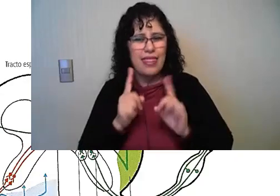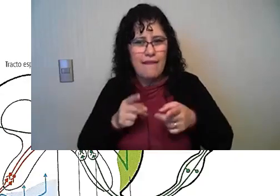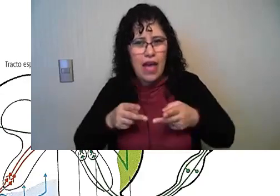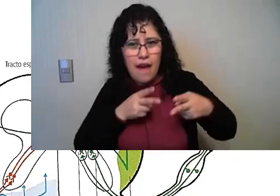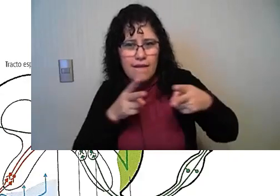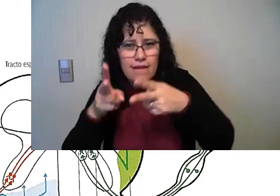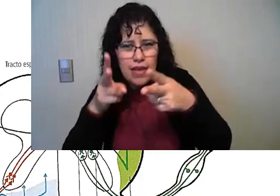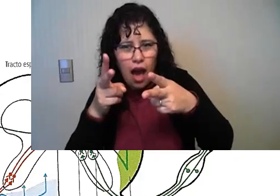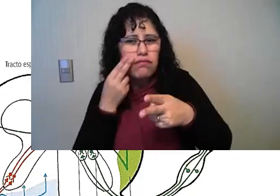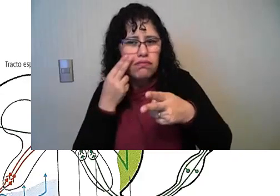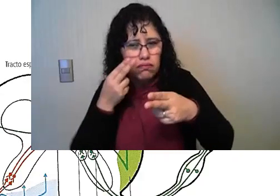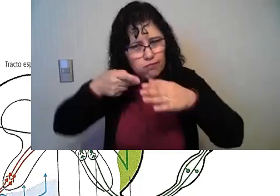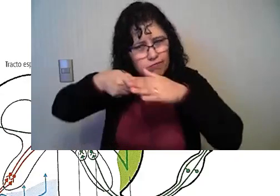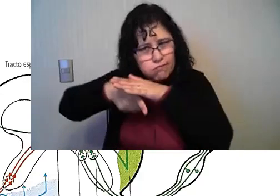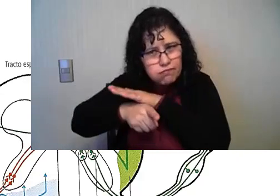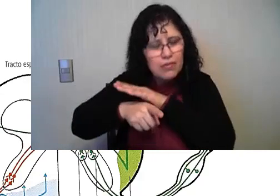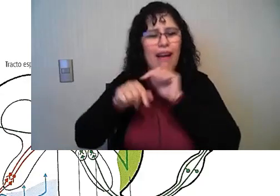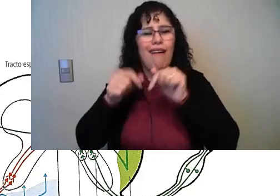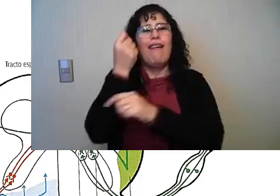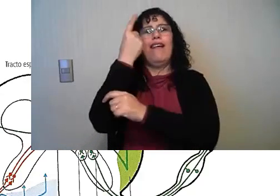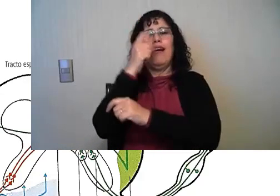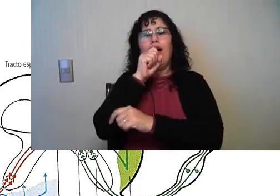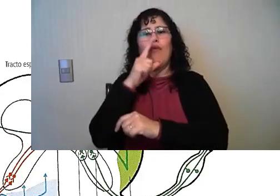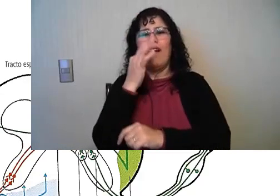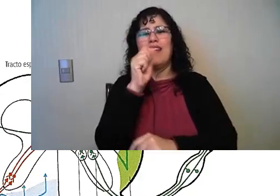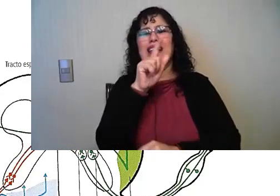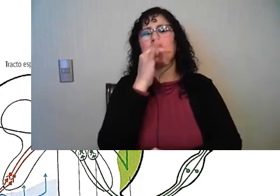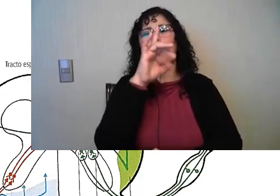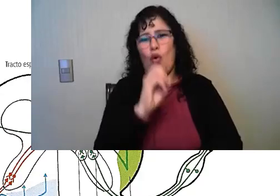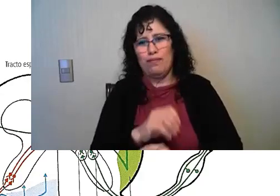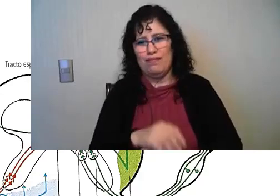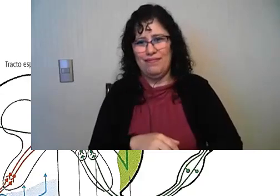conforman ese fascículo. Gracias, profe. Bien.